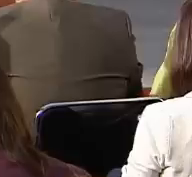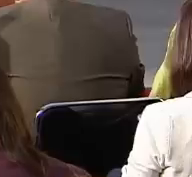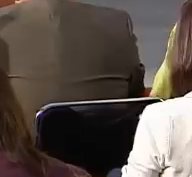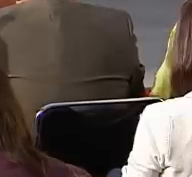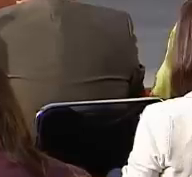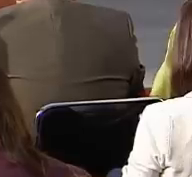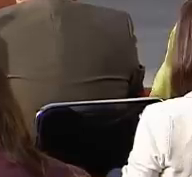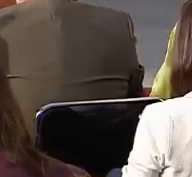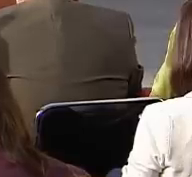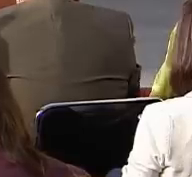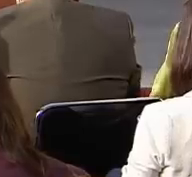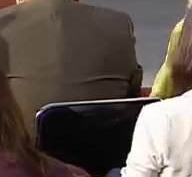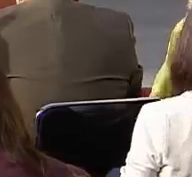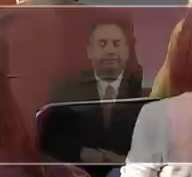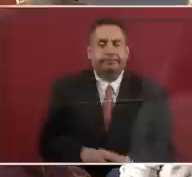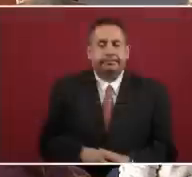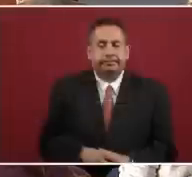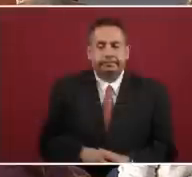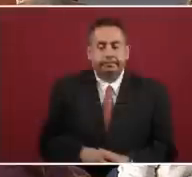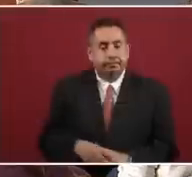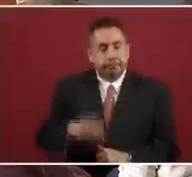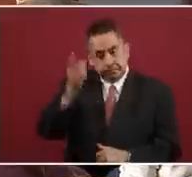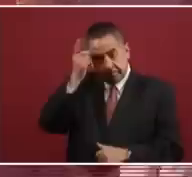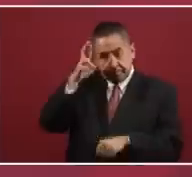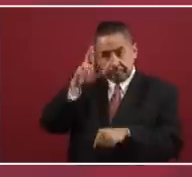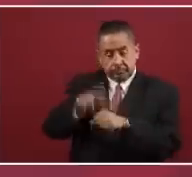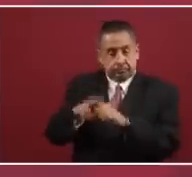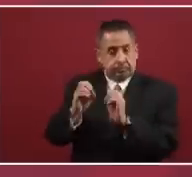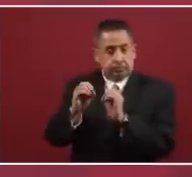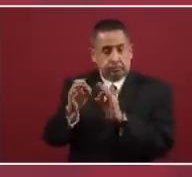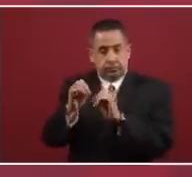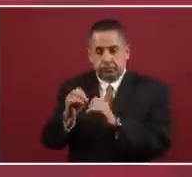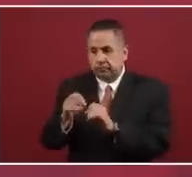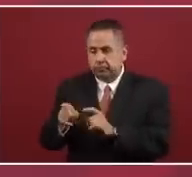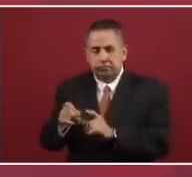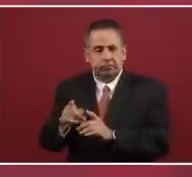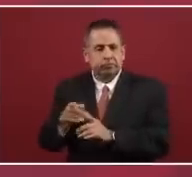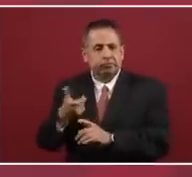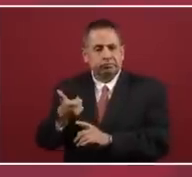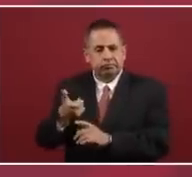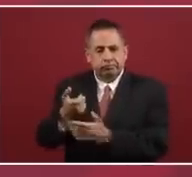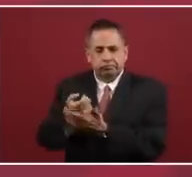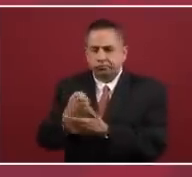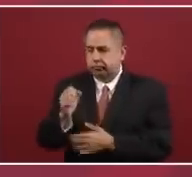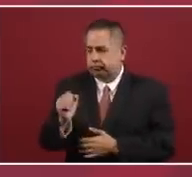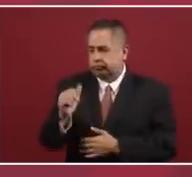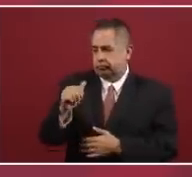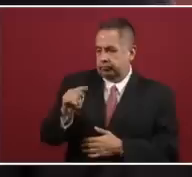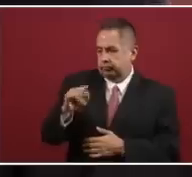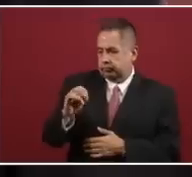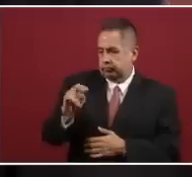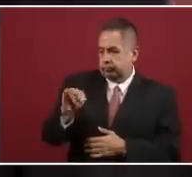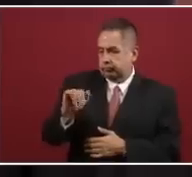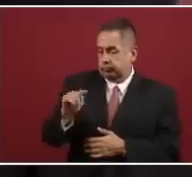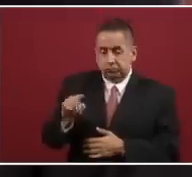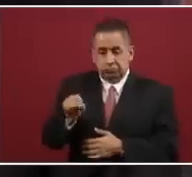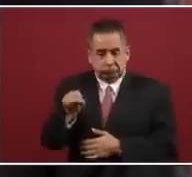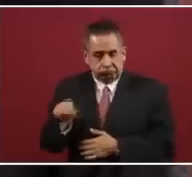El director de la Oficina de Inteligencia Financiera, Santiago Nieto,